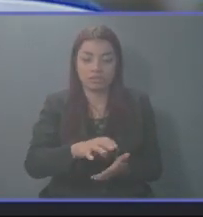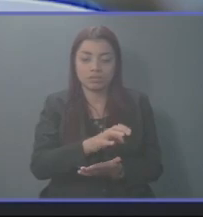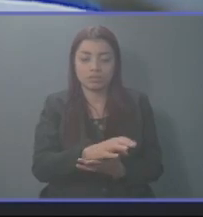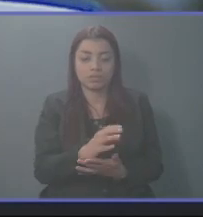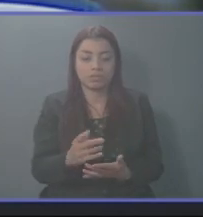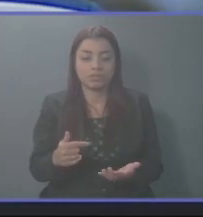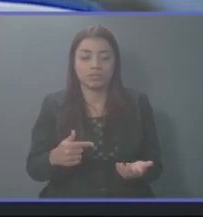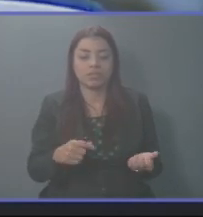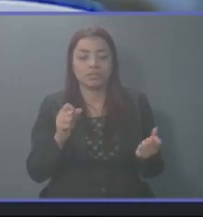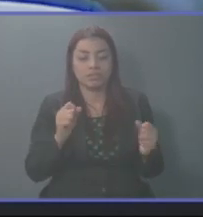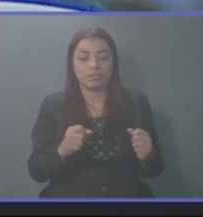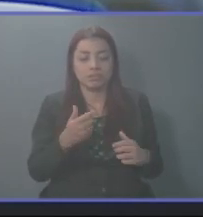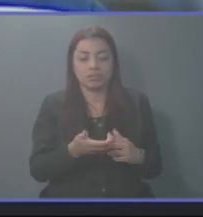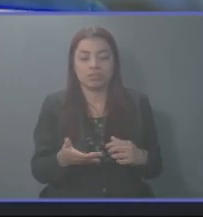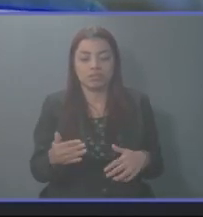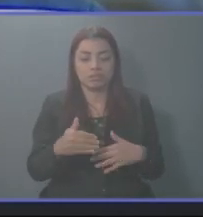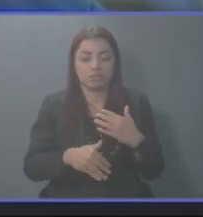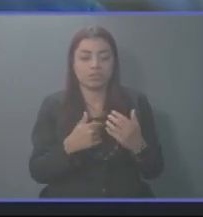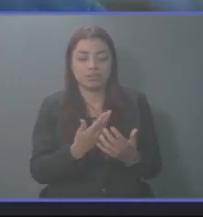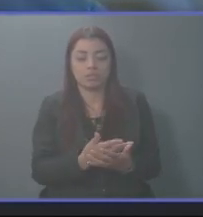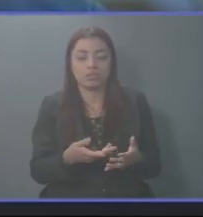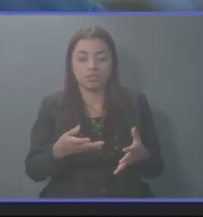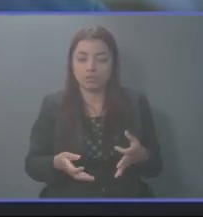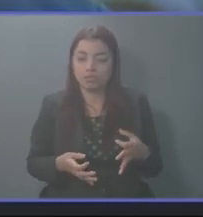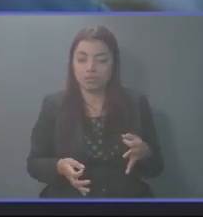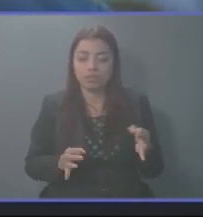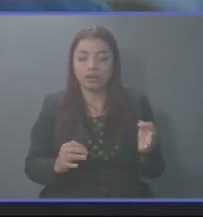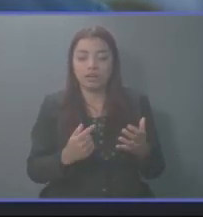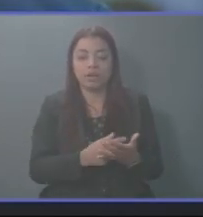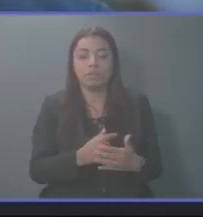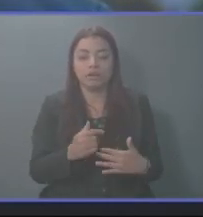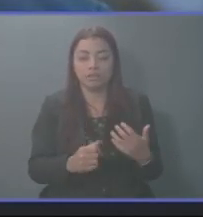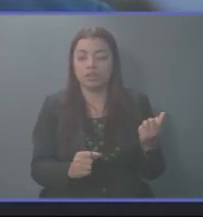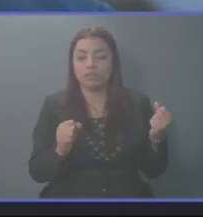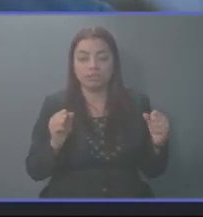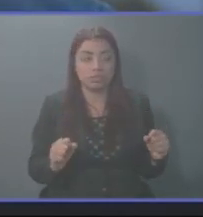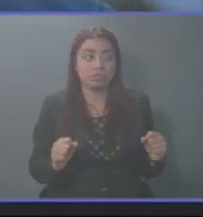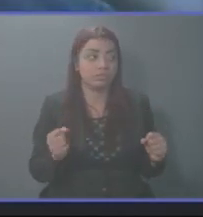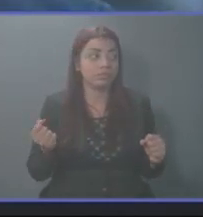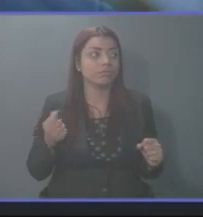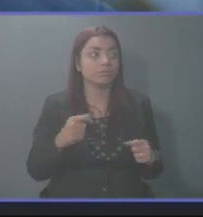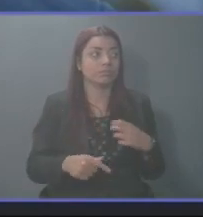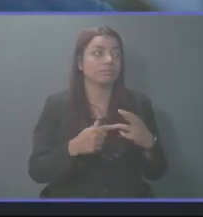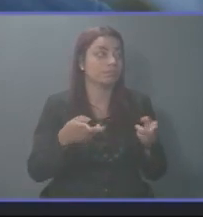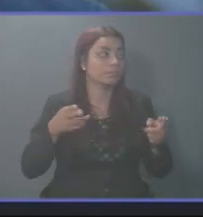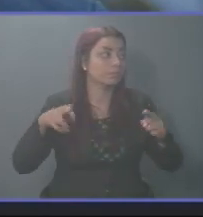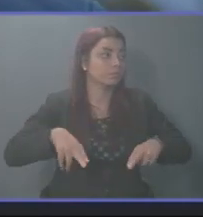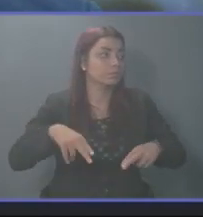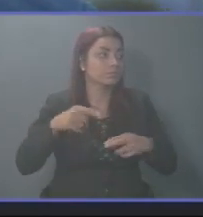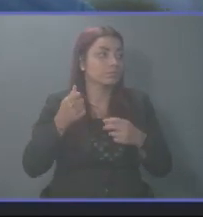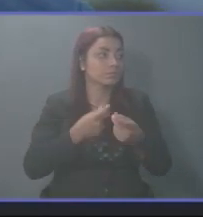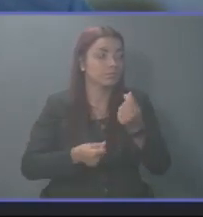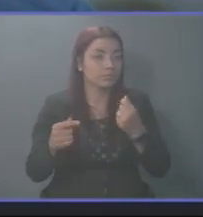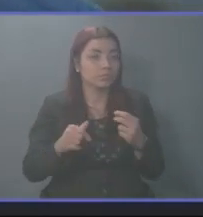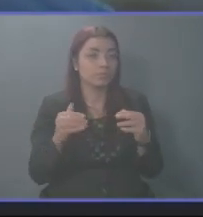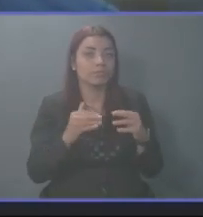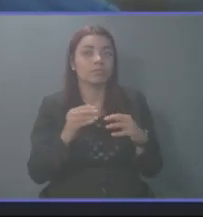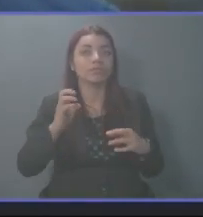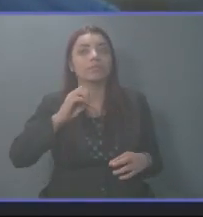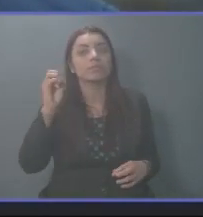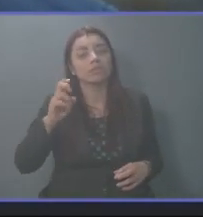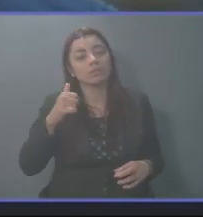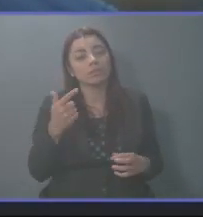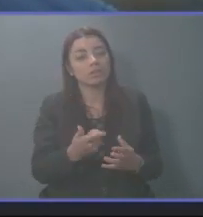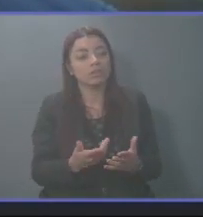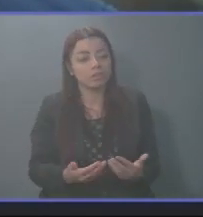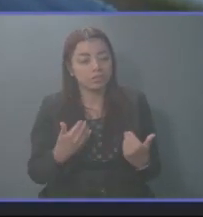municipales, sobre bienes, rentas o ingresos de cualquier clase o sobre los actos jurídicos, contratos o negocios que realice, así como de las tasas y otros